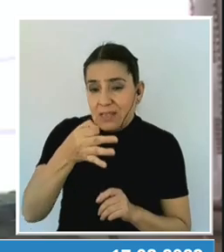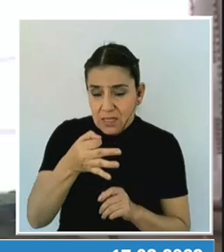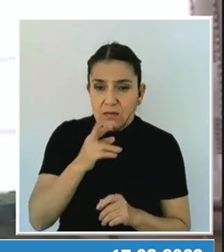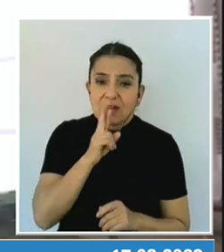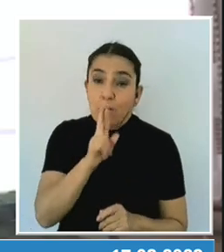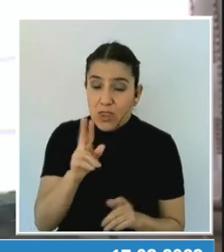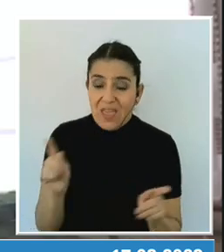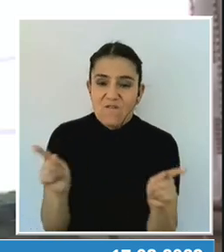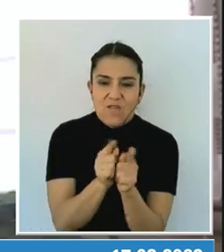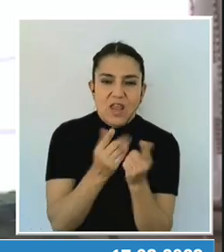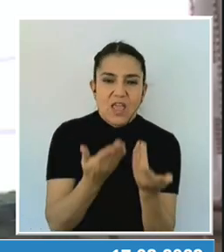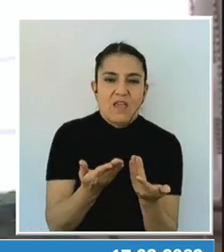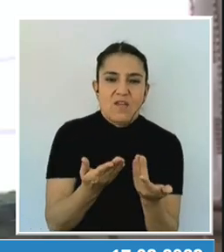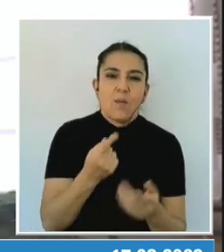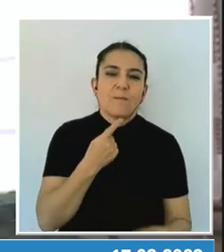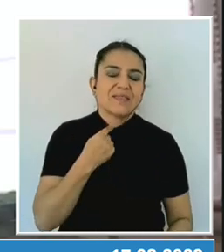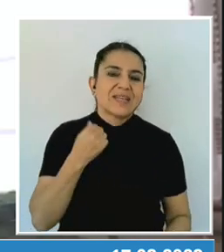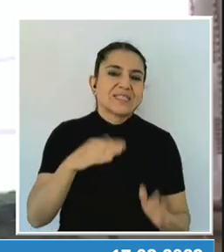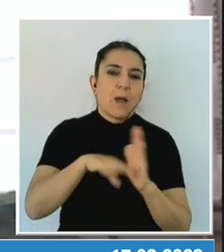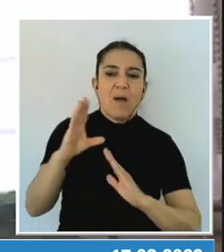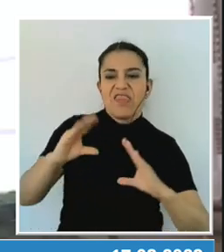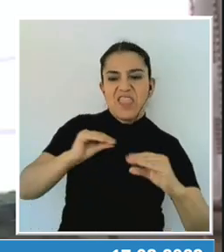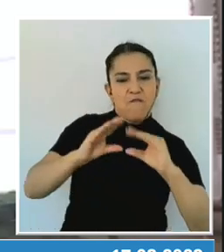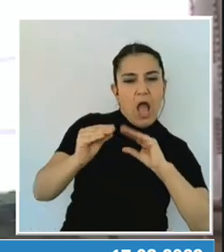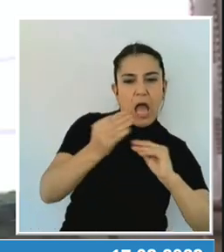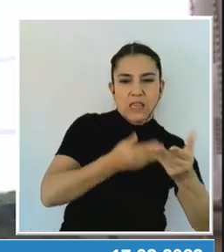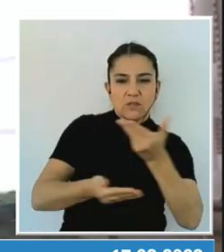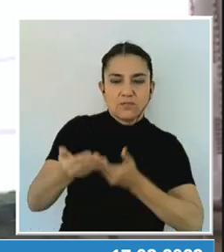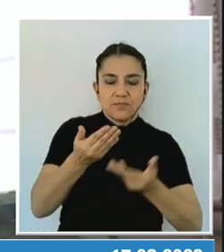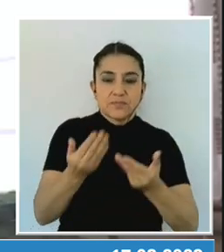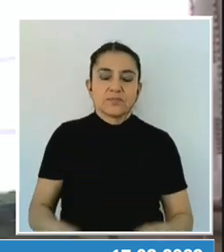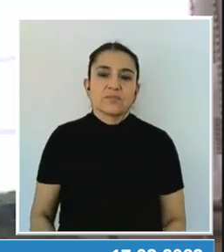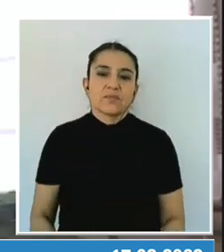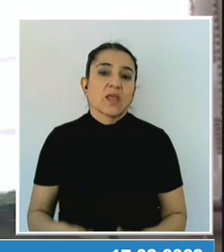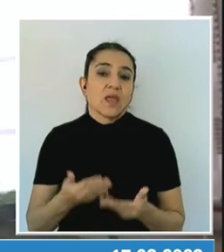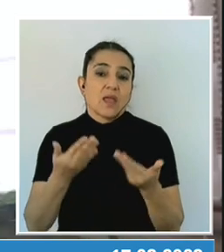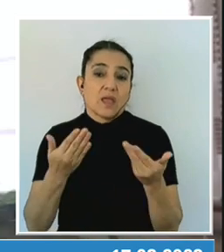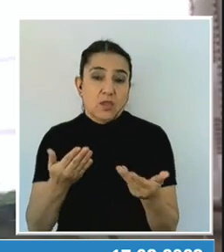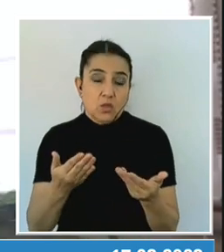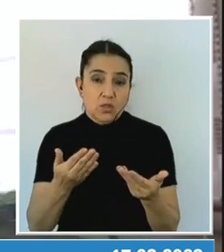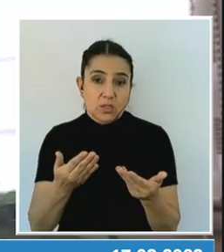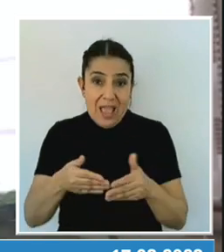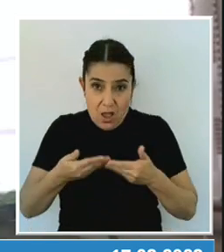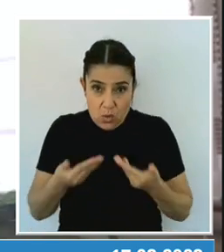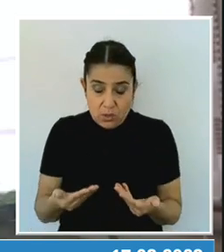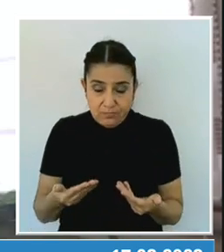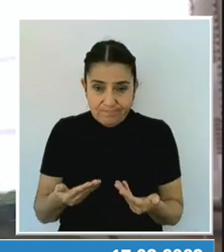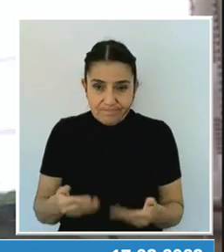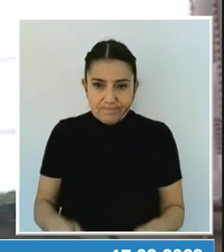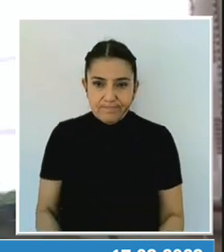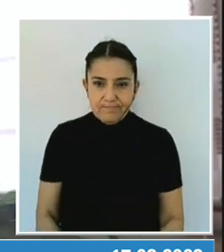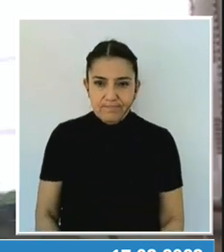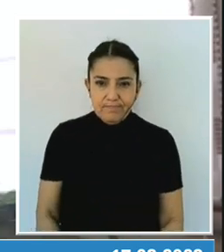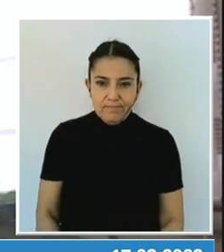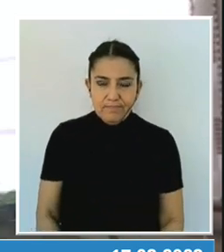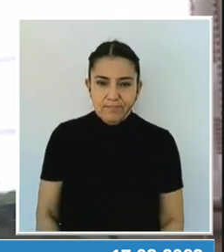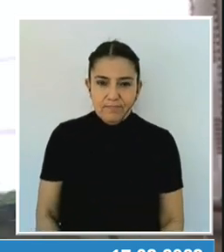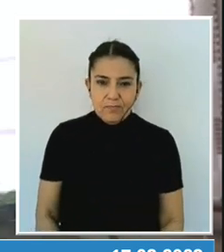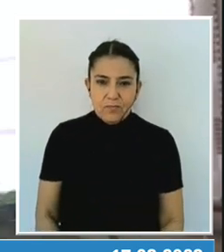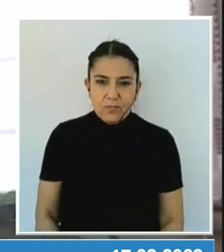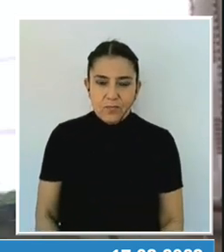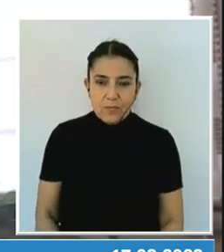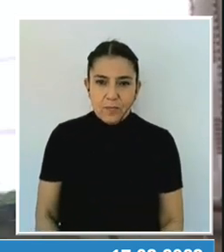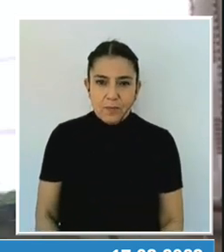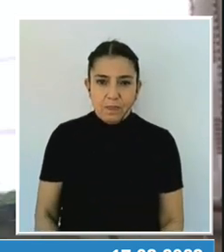el debate, ¿no? Y entonces en la brevedad y en la afirmación que